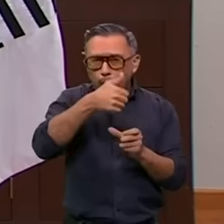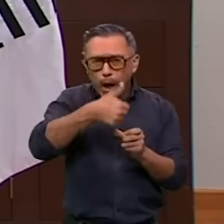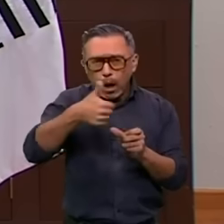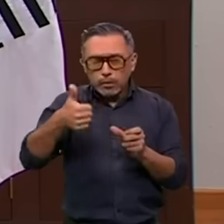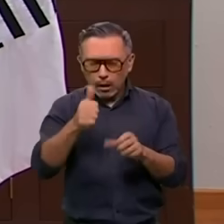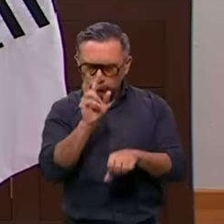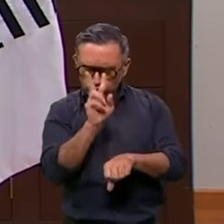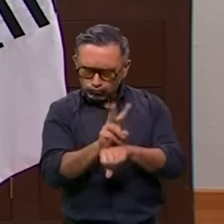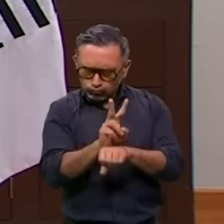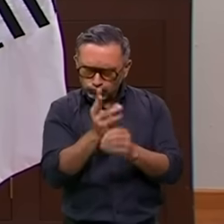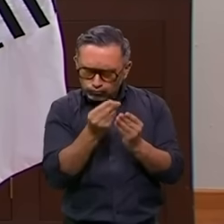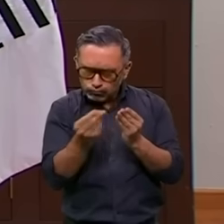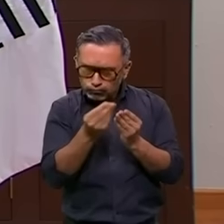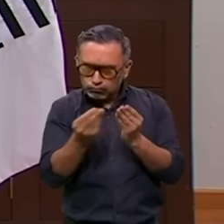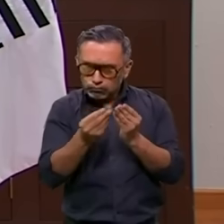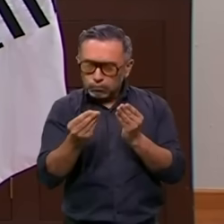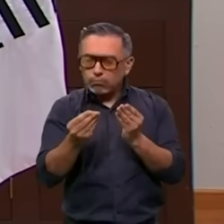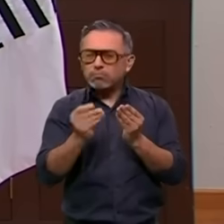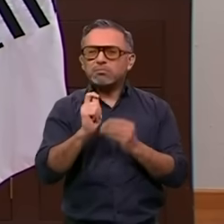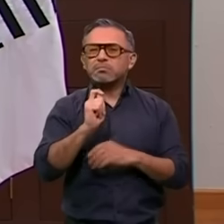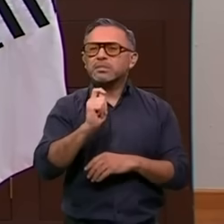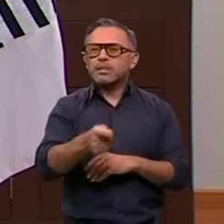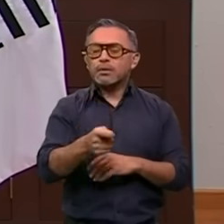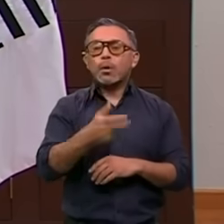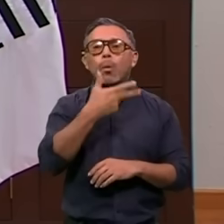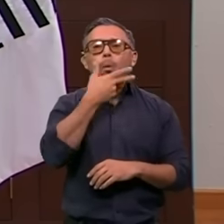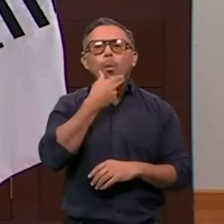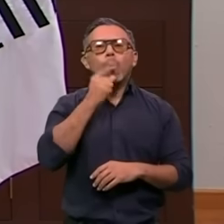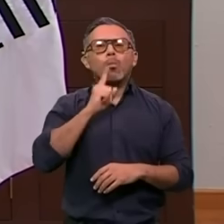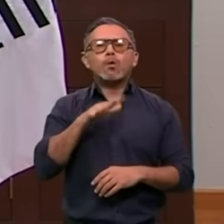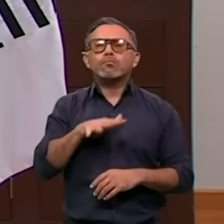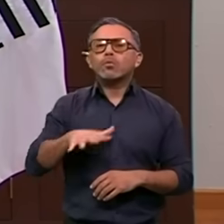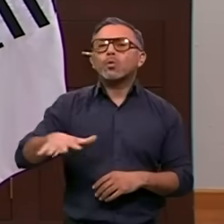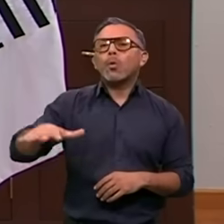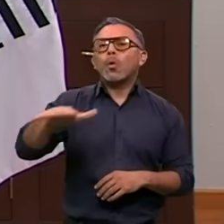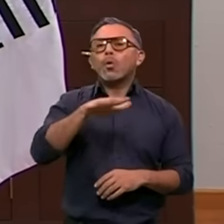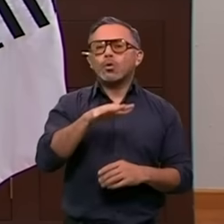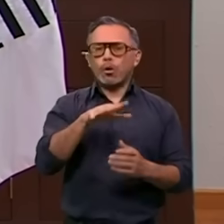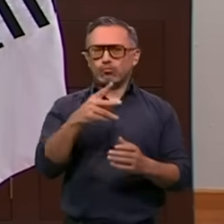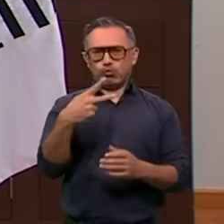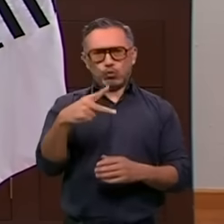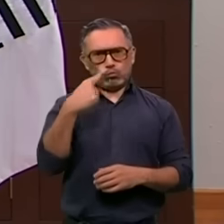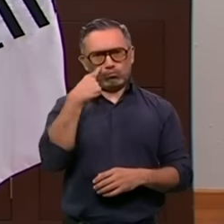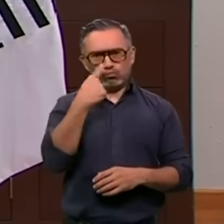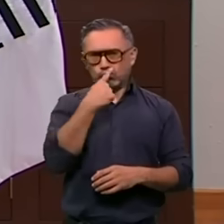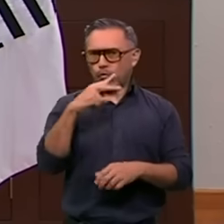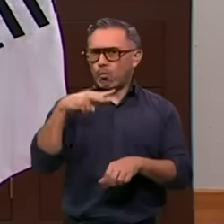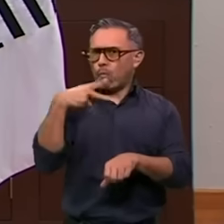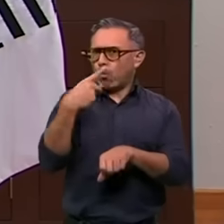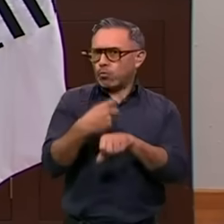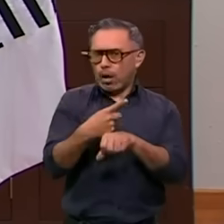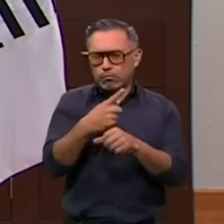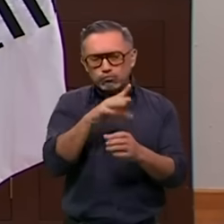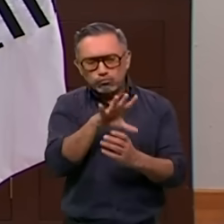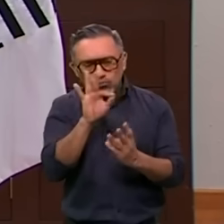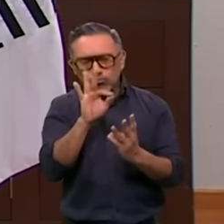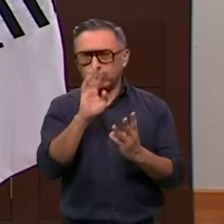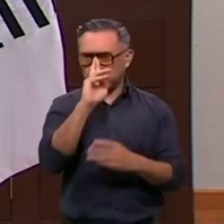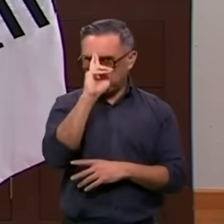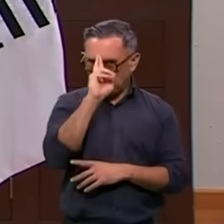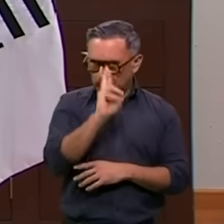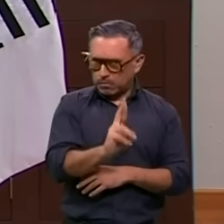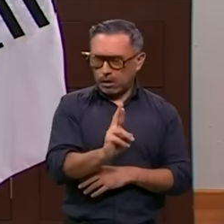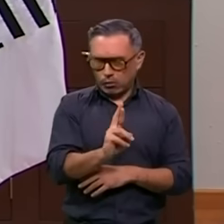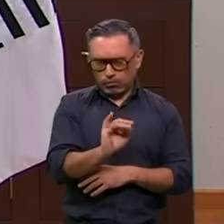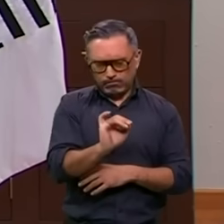se asegura que la voluntad de cada ciudadana y ciudadano se respete y se haga valer. Este es un proceso que